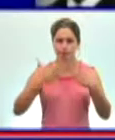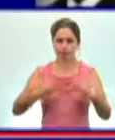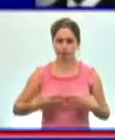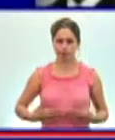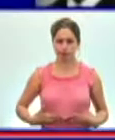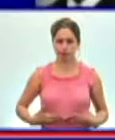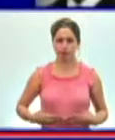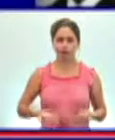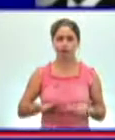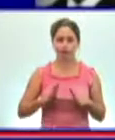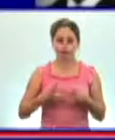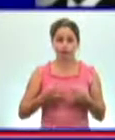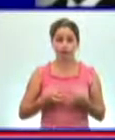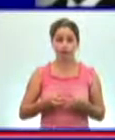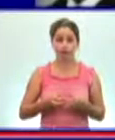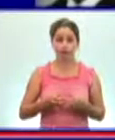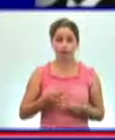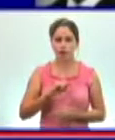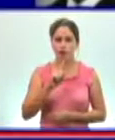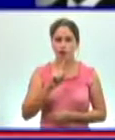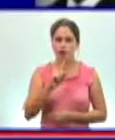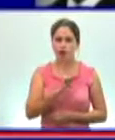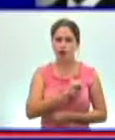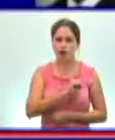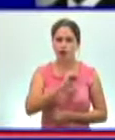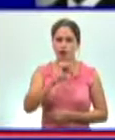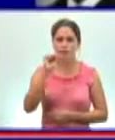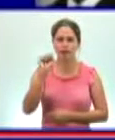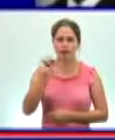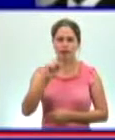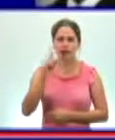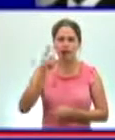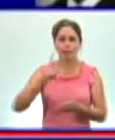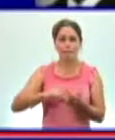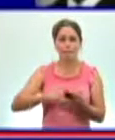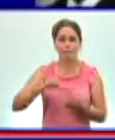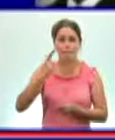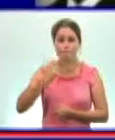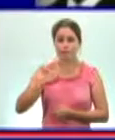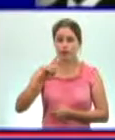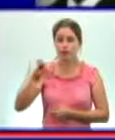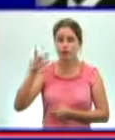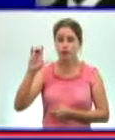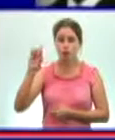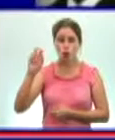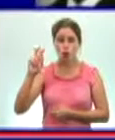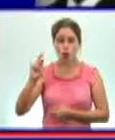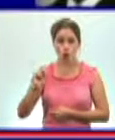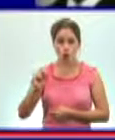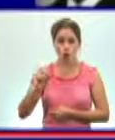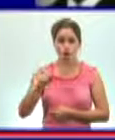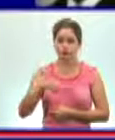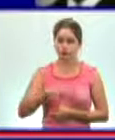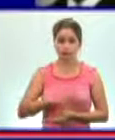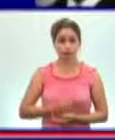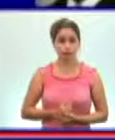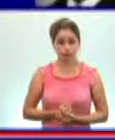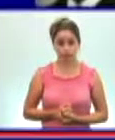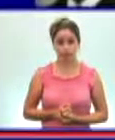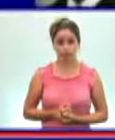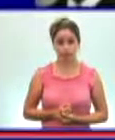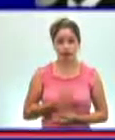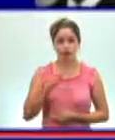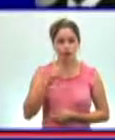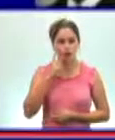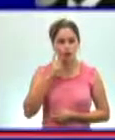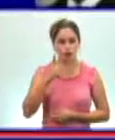amante ante su ídolo, no en la libertad de la pasión y las manifestaciones de una familiaridad precoz. Si usted